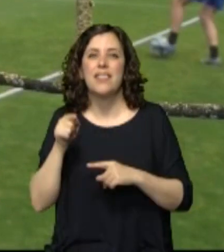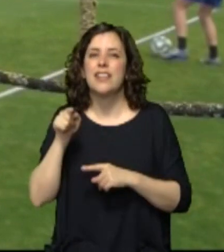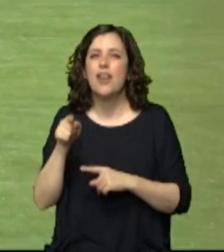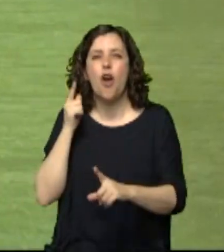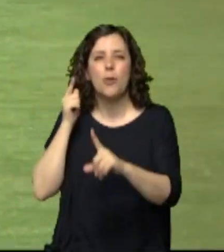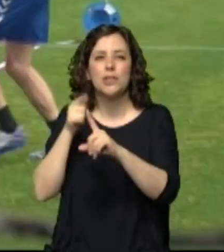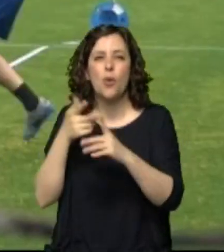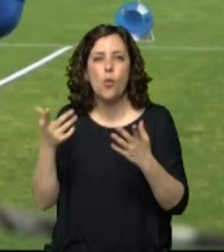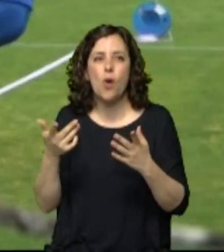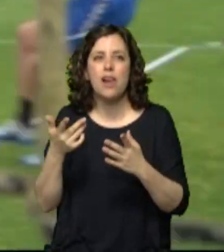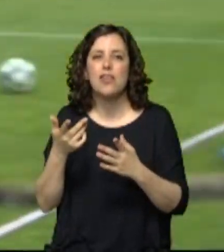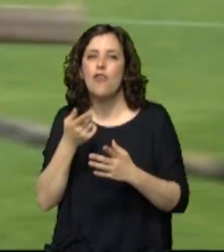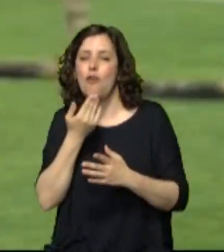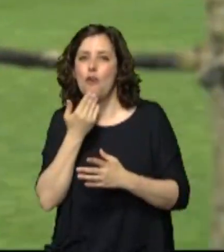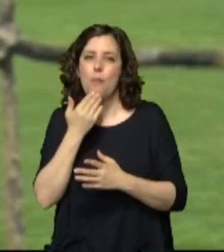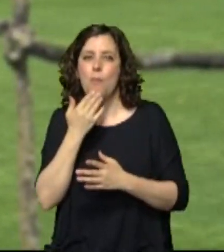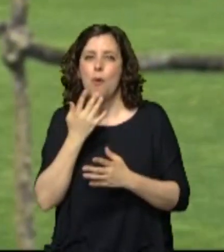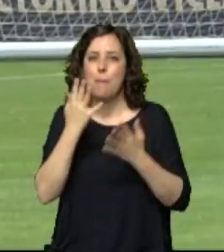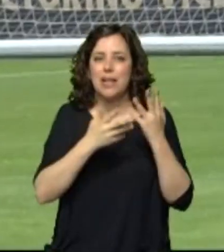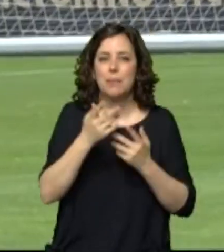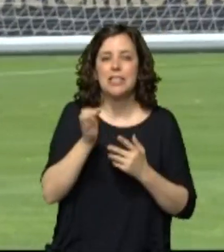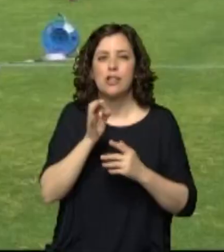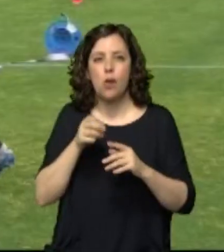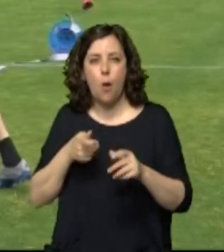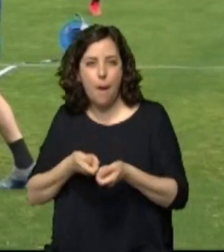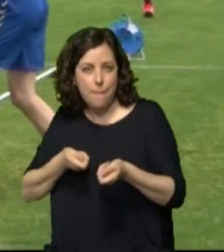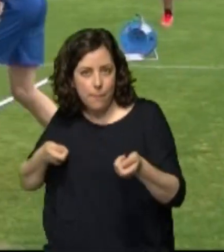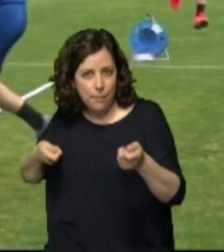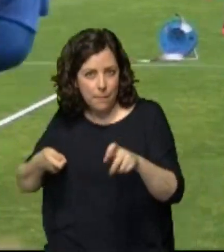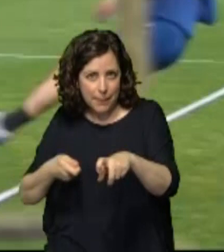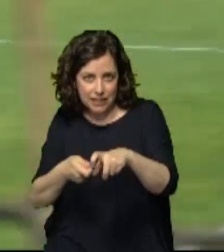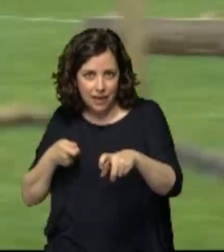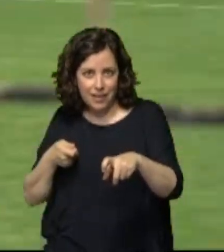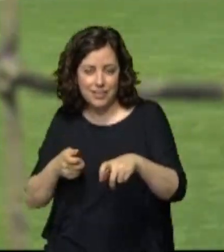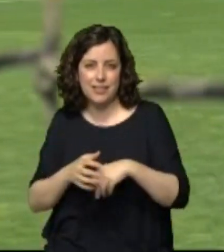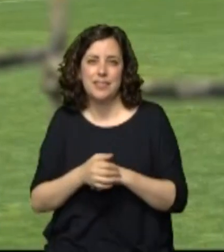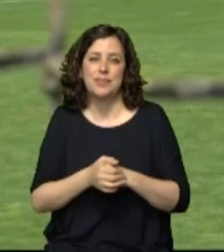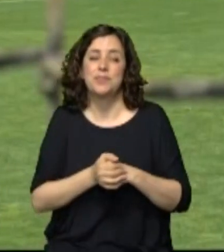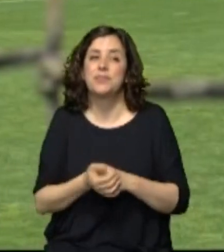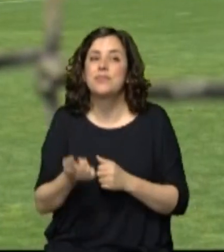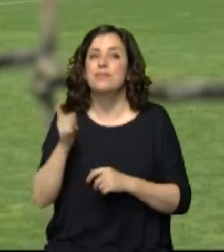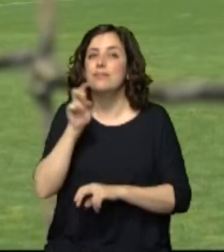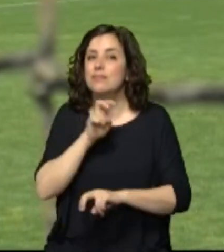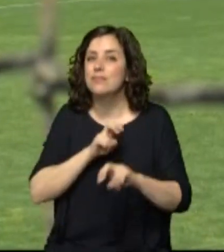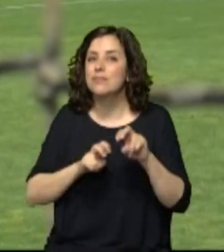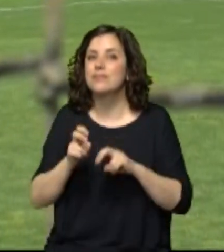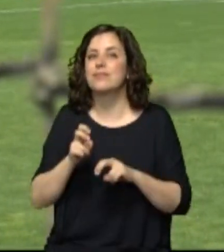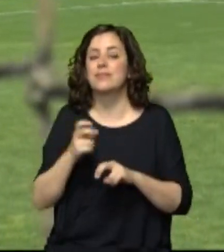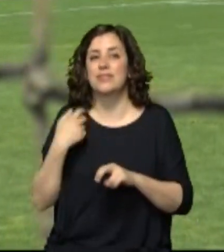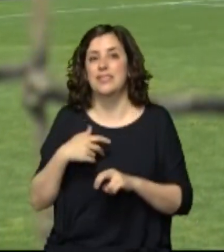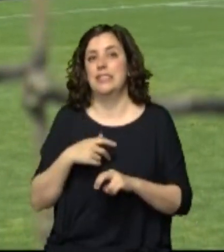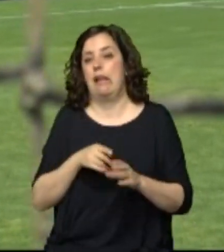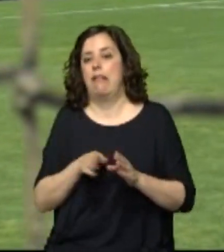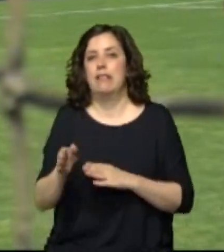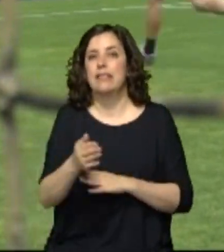planteamiento matemático o una jugada de billar. Con la carambola finalizaba la quinta sesión rojilla tras la vuelta al trabajo de forma individual